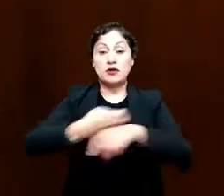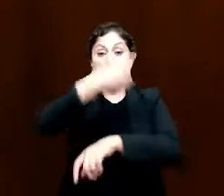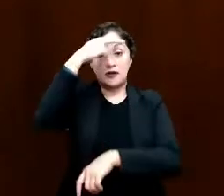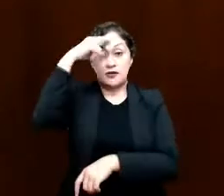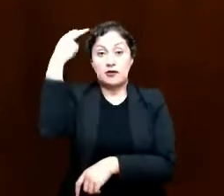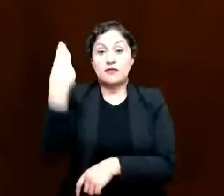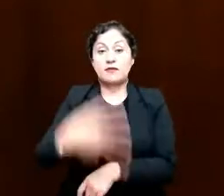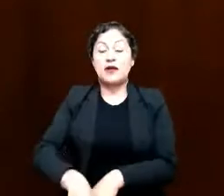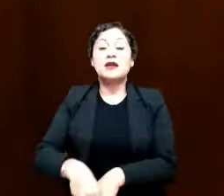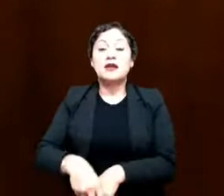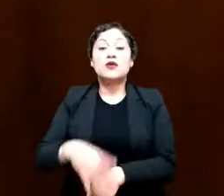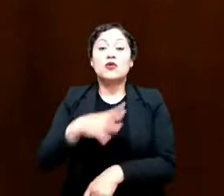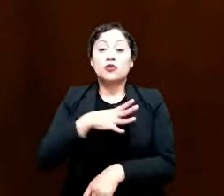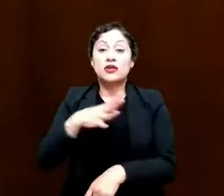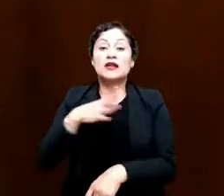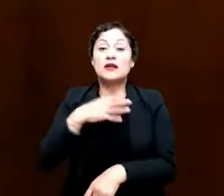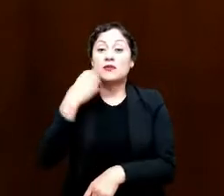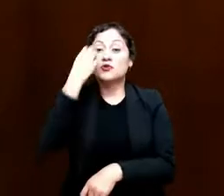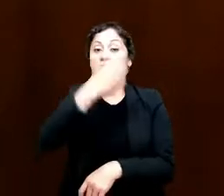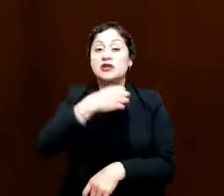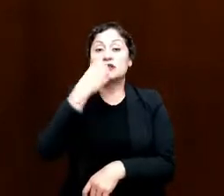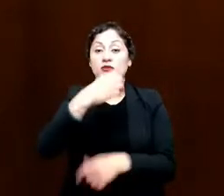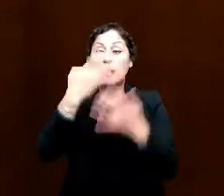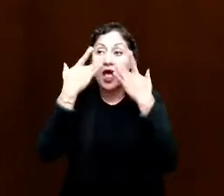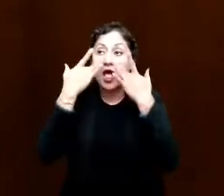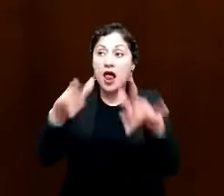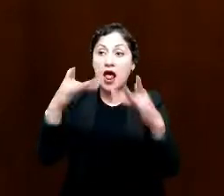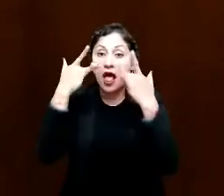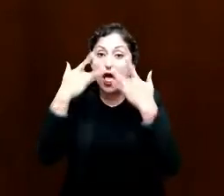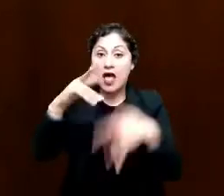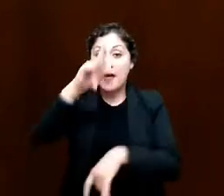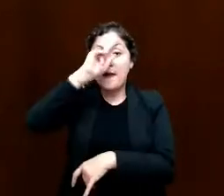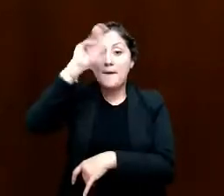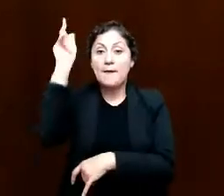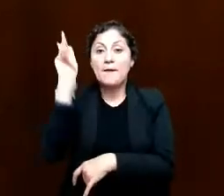en la mayor deserción escolar en todo el país dicho